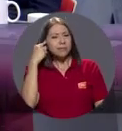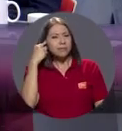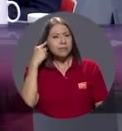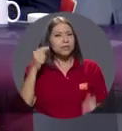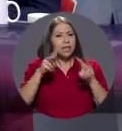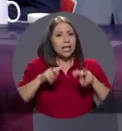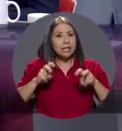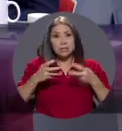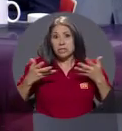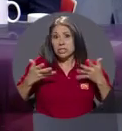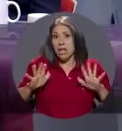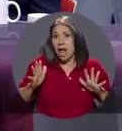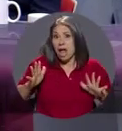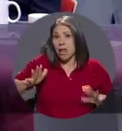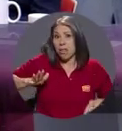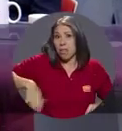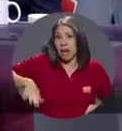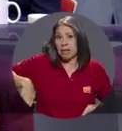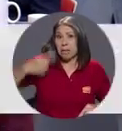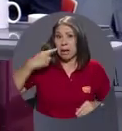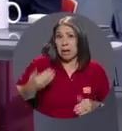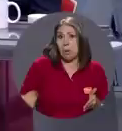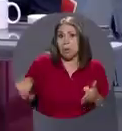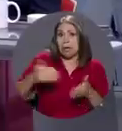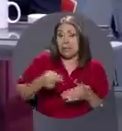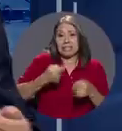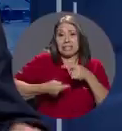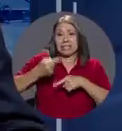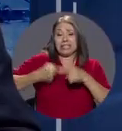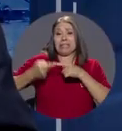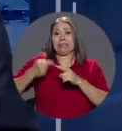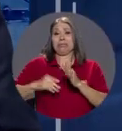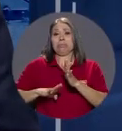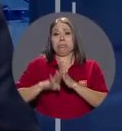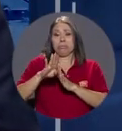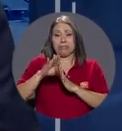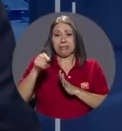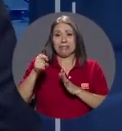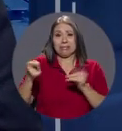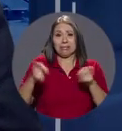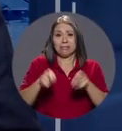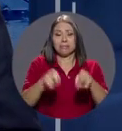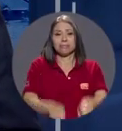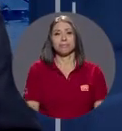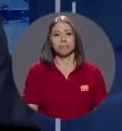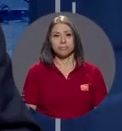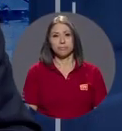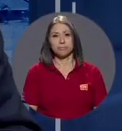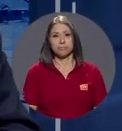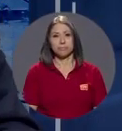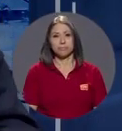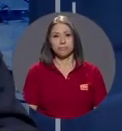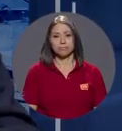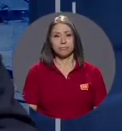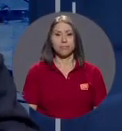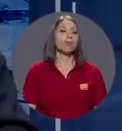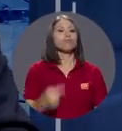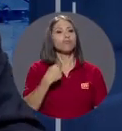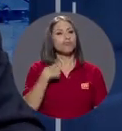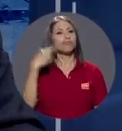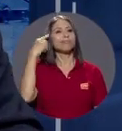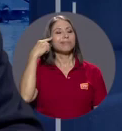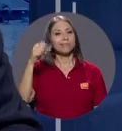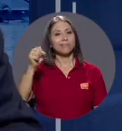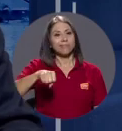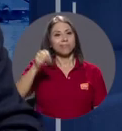pensamos, analizamos si no es muy tarde como para poder revertir toda esa situación que hemos estado generando. Sí,